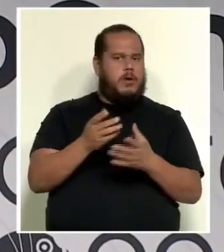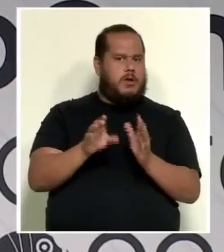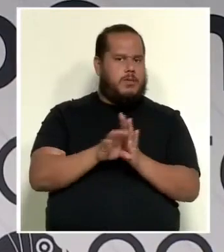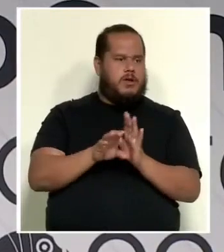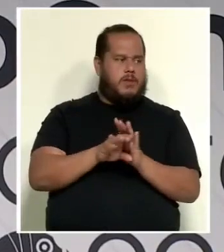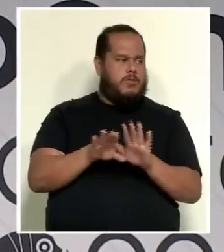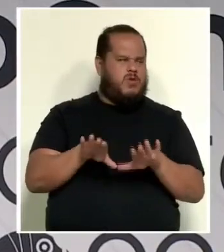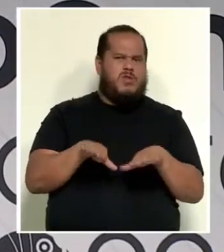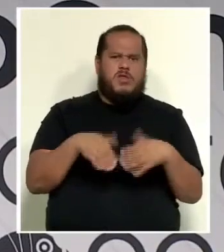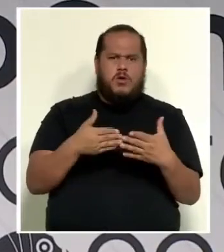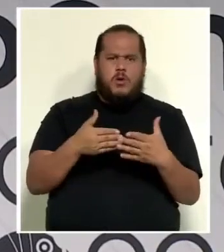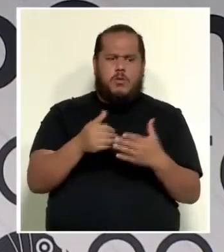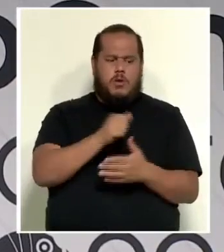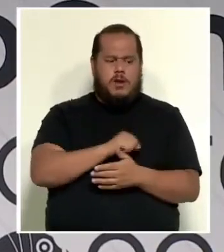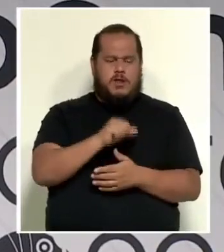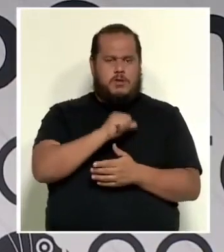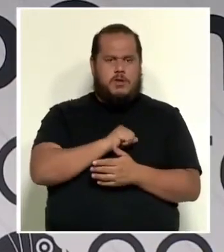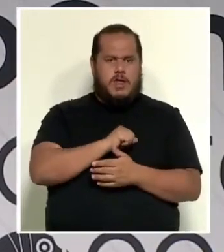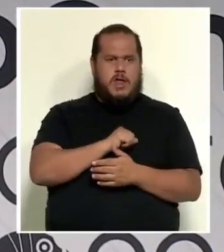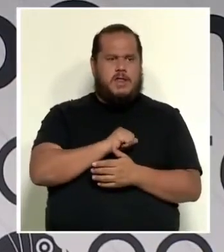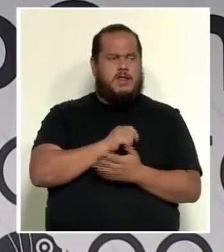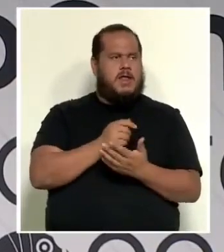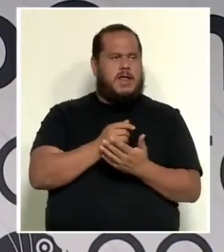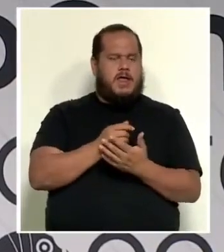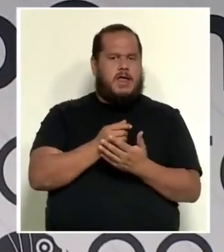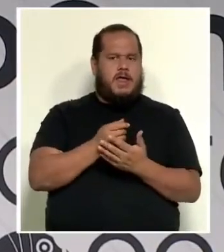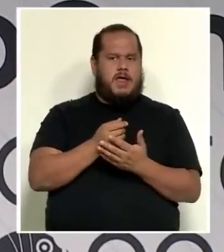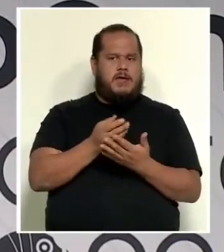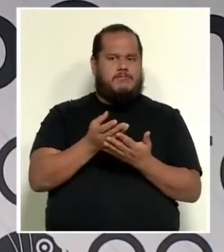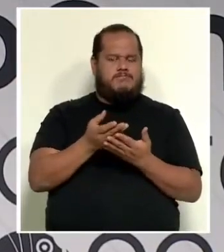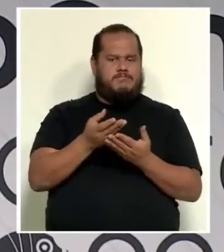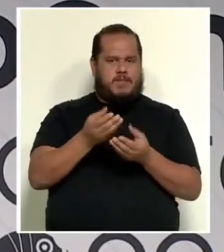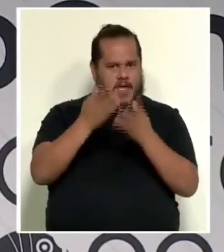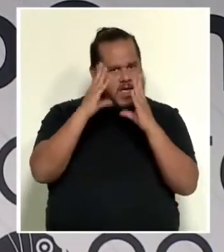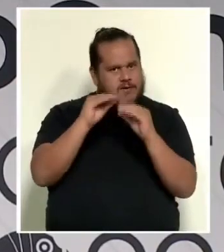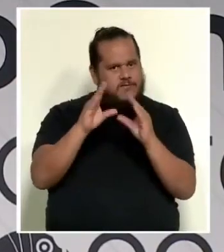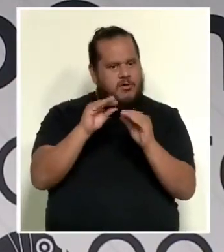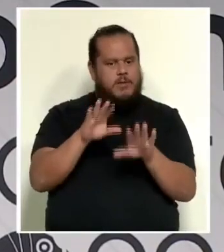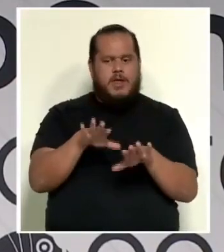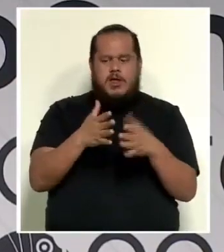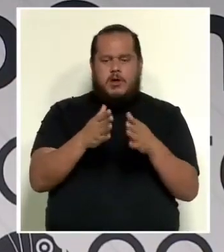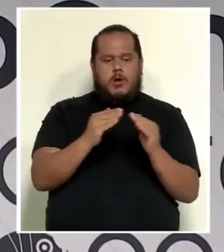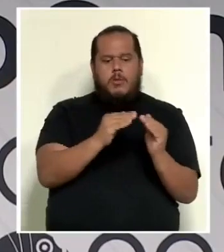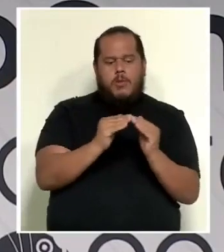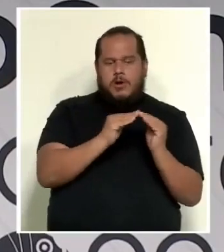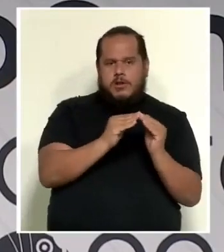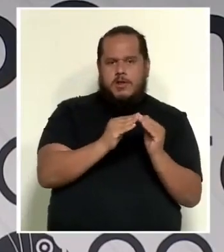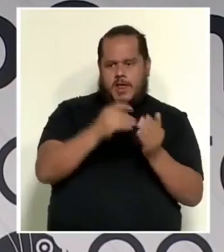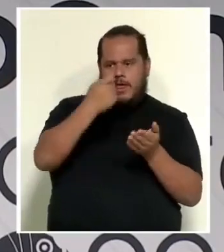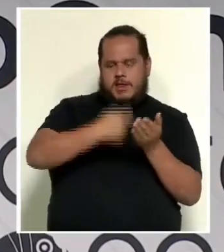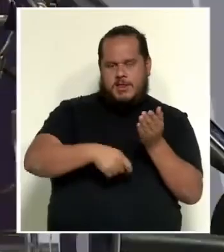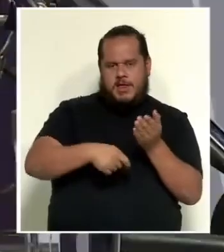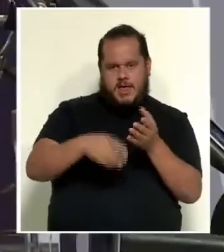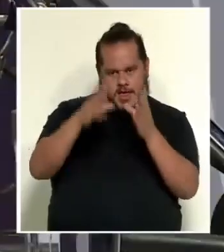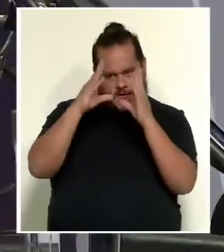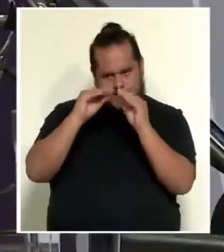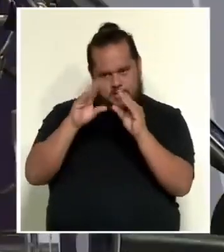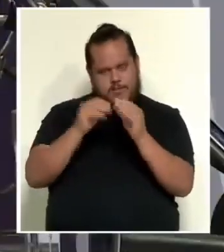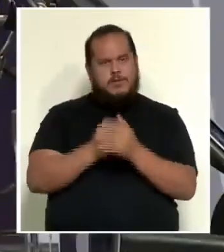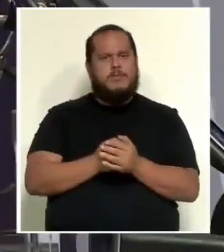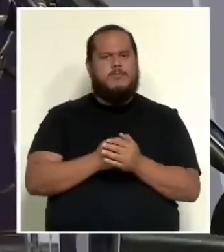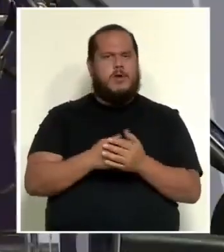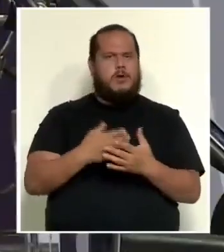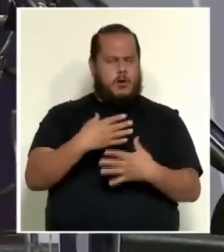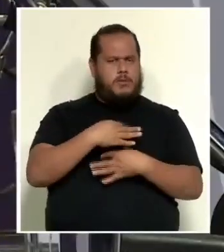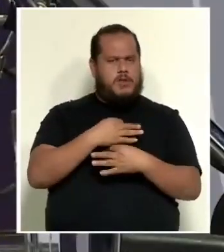de cómo las autoridades rinden cuentas, ¿verdad? Y cómo la ciudadanía les exige esas cuentas. Me interesa que podamos ver un